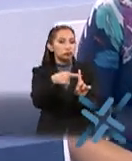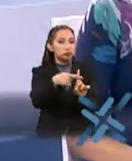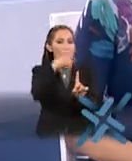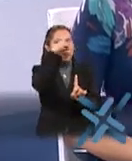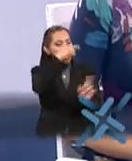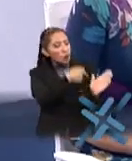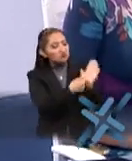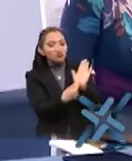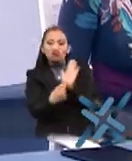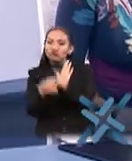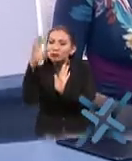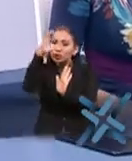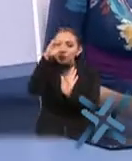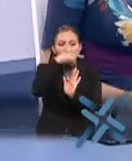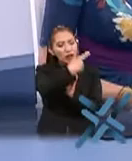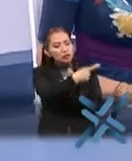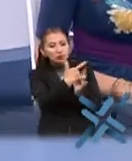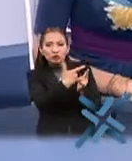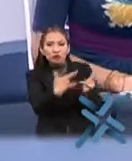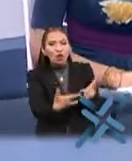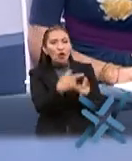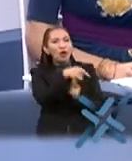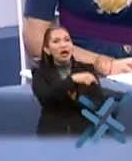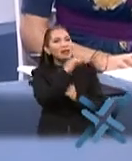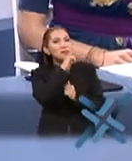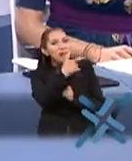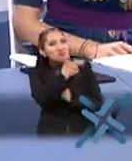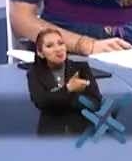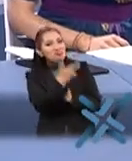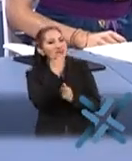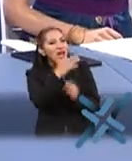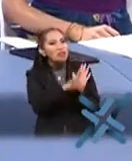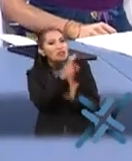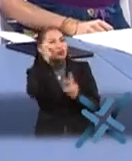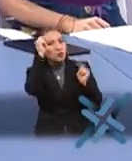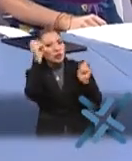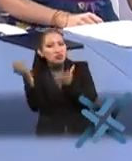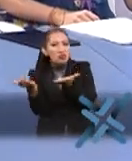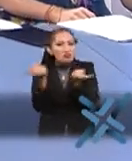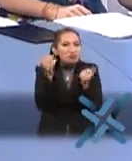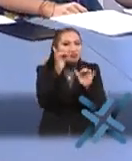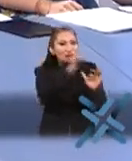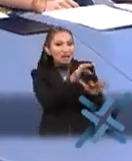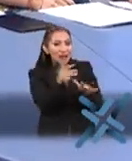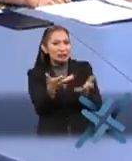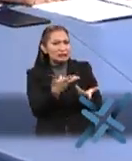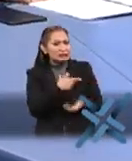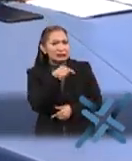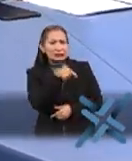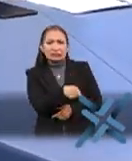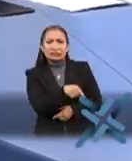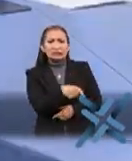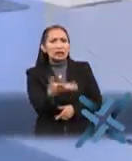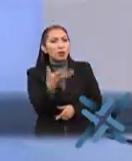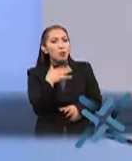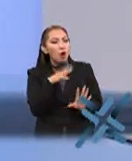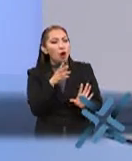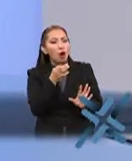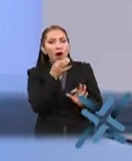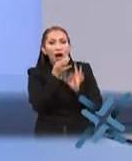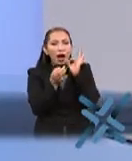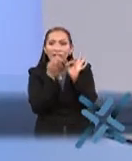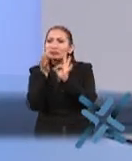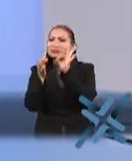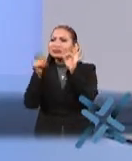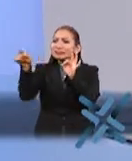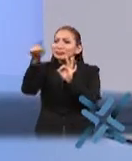de México, como son la cultura, su historia, pues también su economía, el turismo, en fin, tienen un sentido de dar a